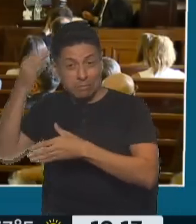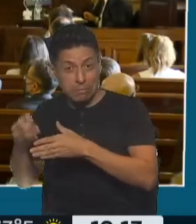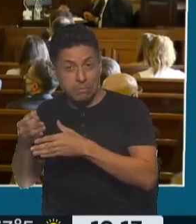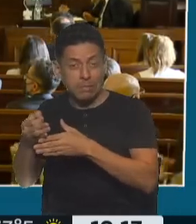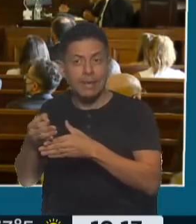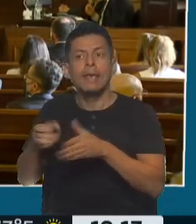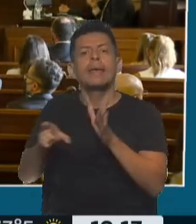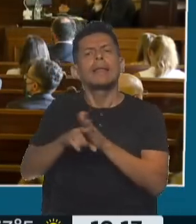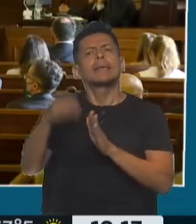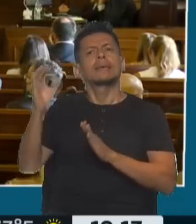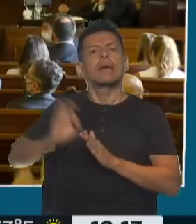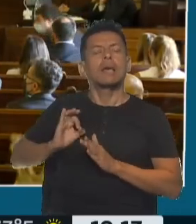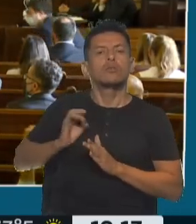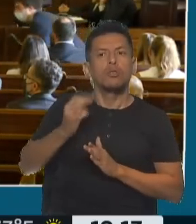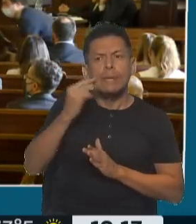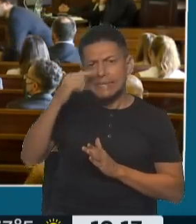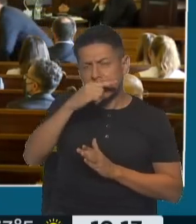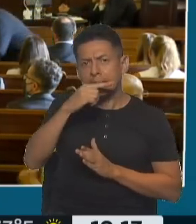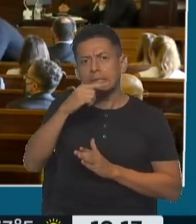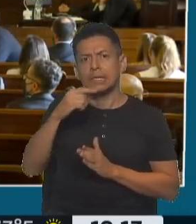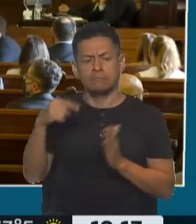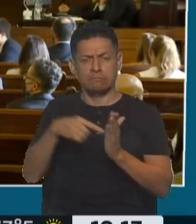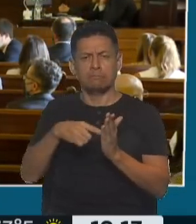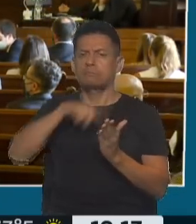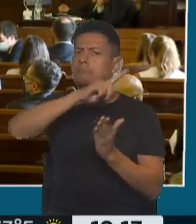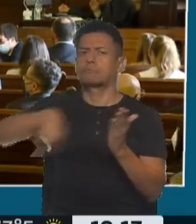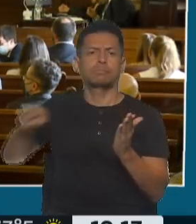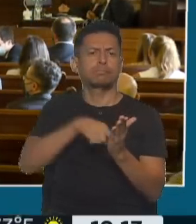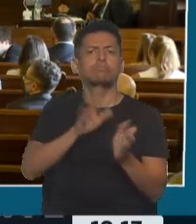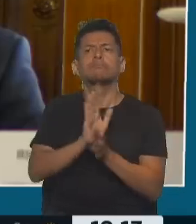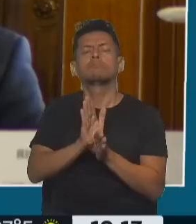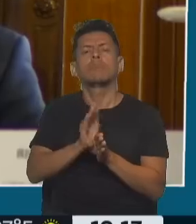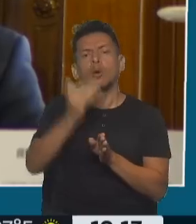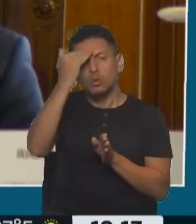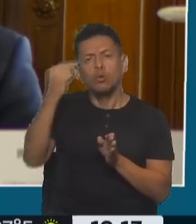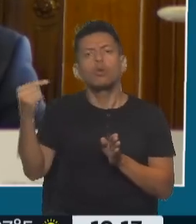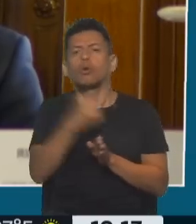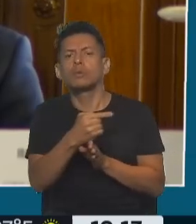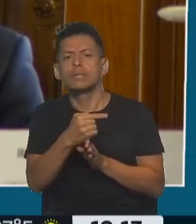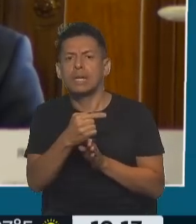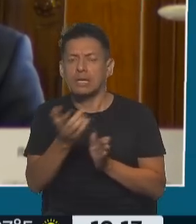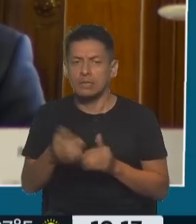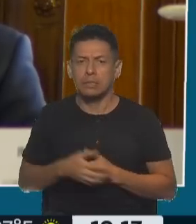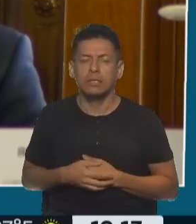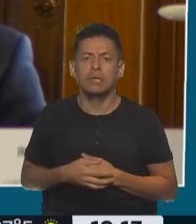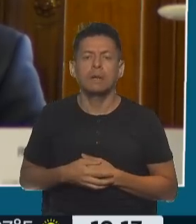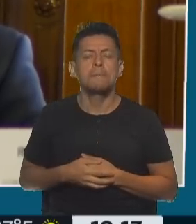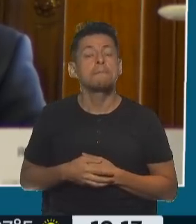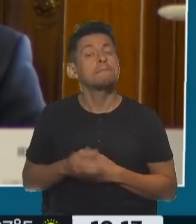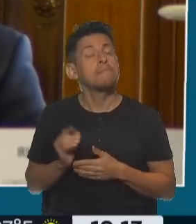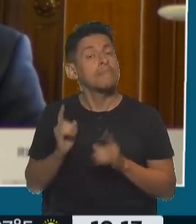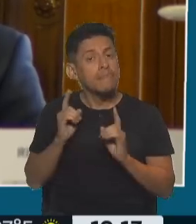año 2007, no derogó, declaró inconstitucional una ley que regía desde el año 2007, el Consejo de la Magistratura, sino